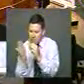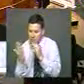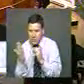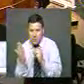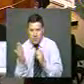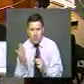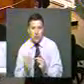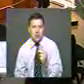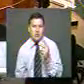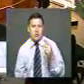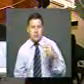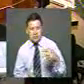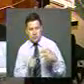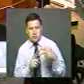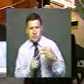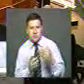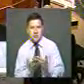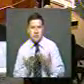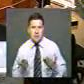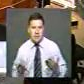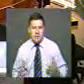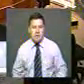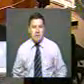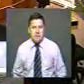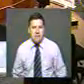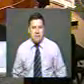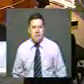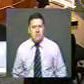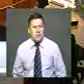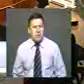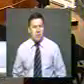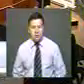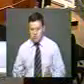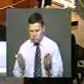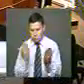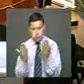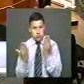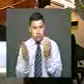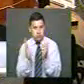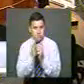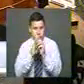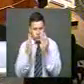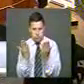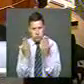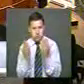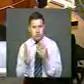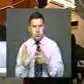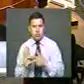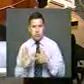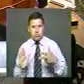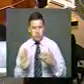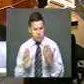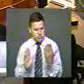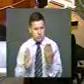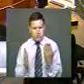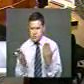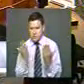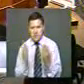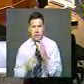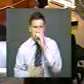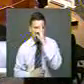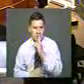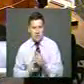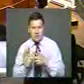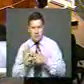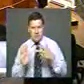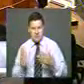utilizar solo dos de los elementos de la esencia, comparados obviamente con la Constitución, con la decisión de la